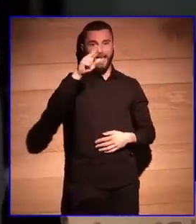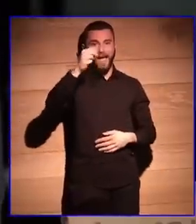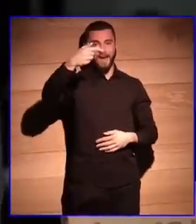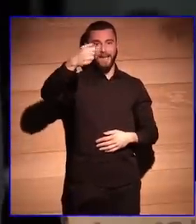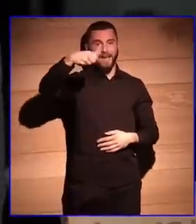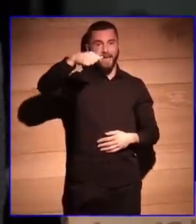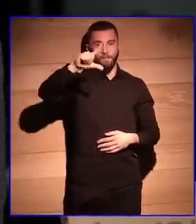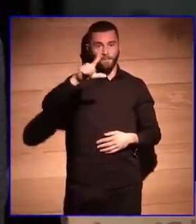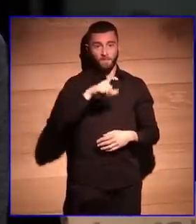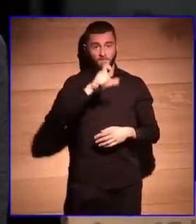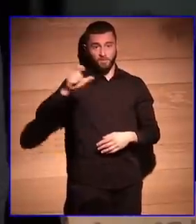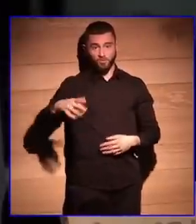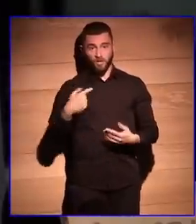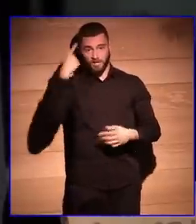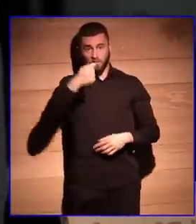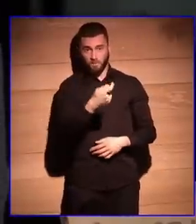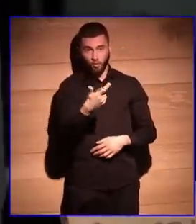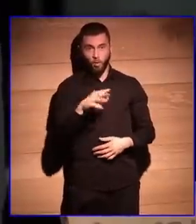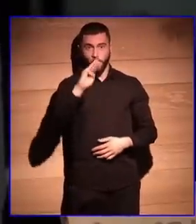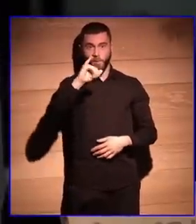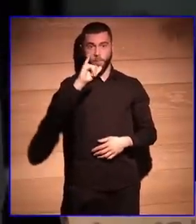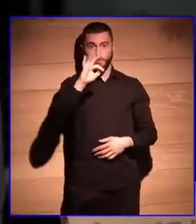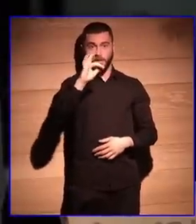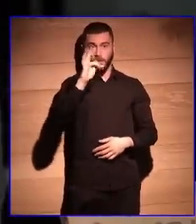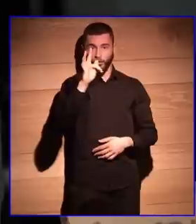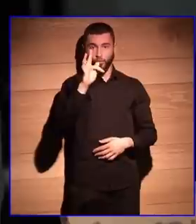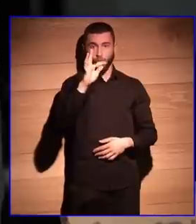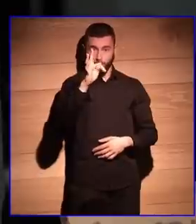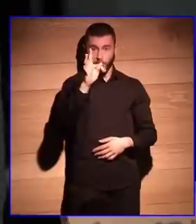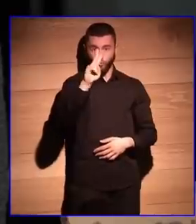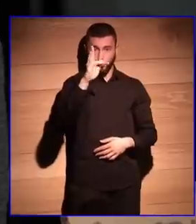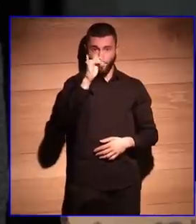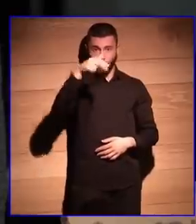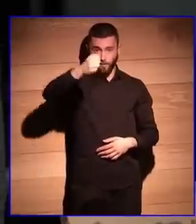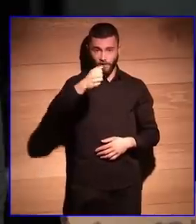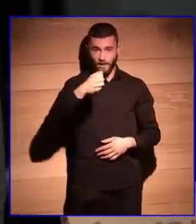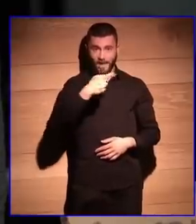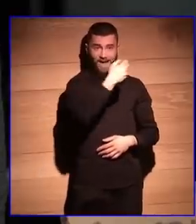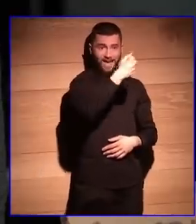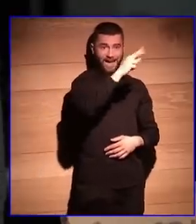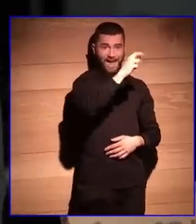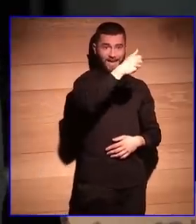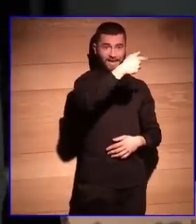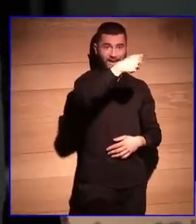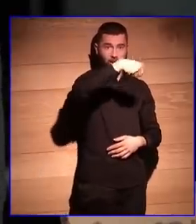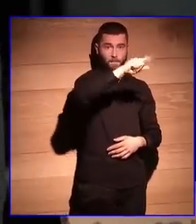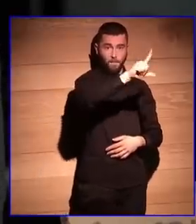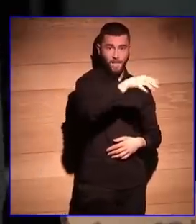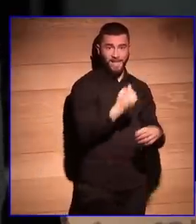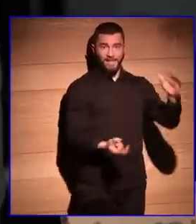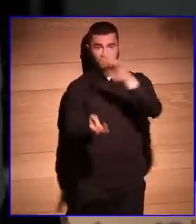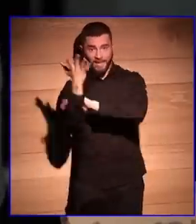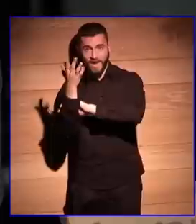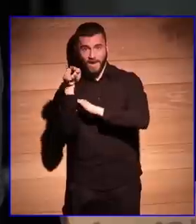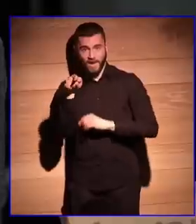parece saberlo, pero la pitufina es una creación de Gargamel. Sí, sí, sí. No viene de otro país que está lejos de aquí. Lo crea